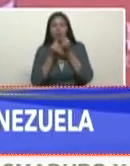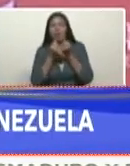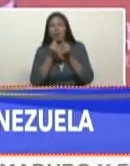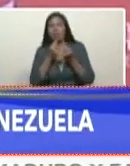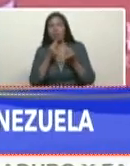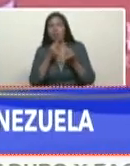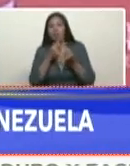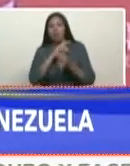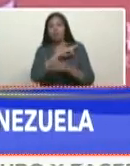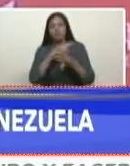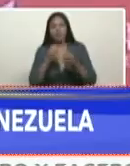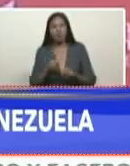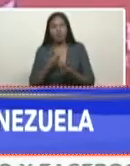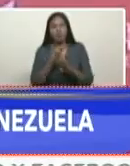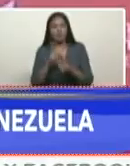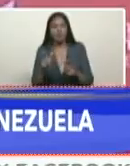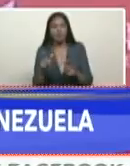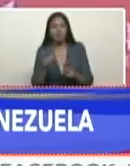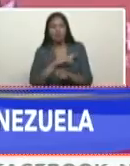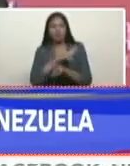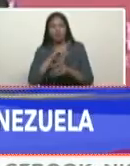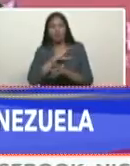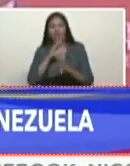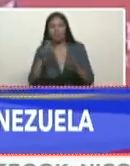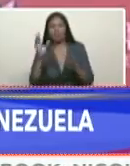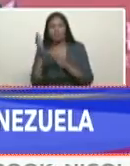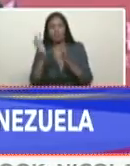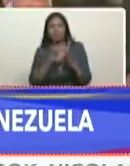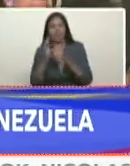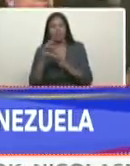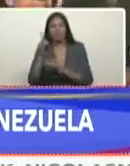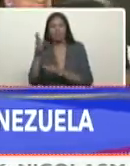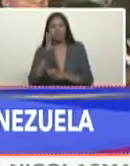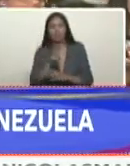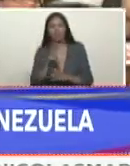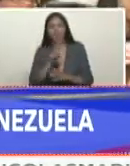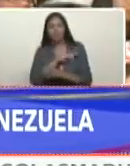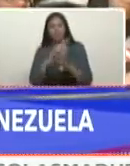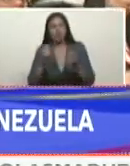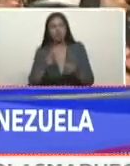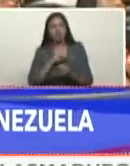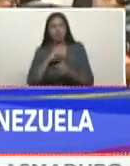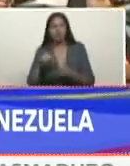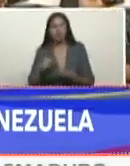libertad, la fuerza de Cristo Redentor. Y con esa fuerza nosotros